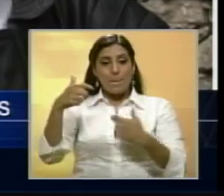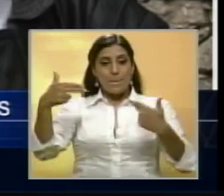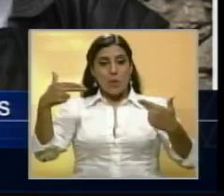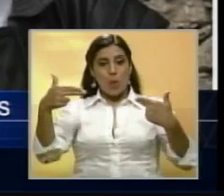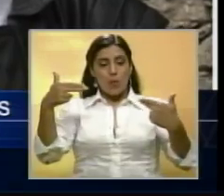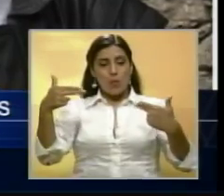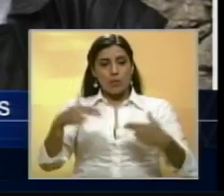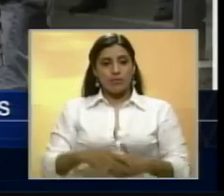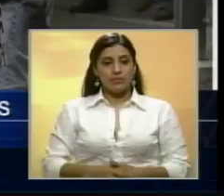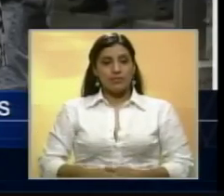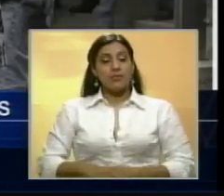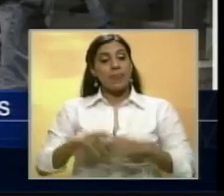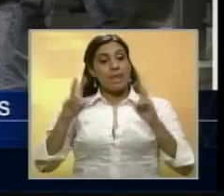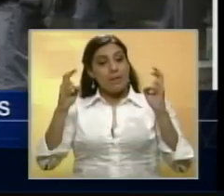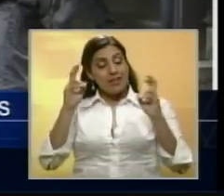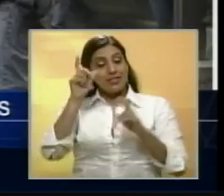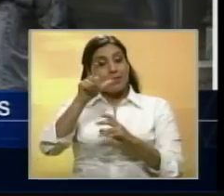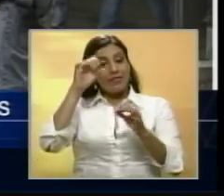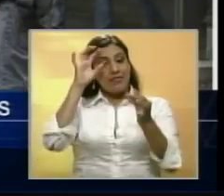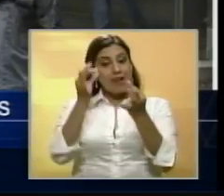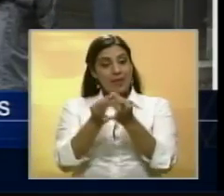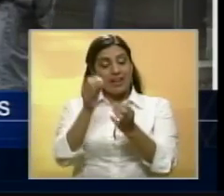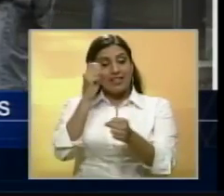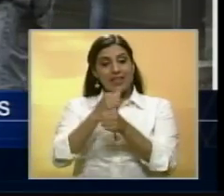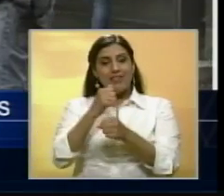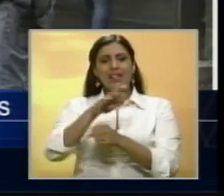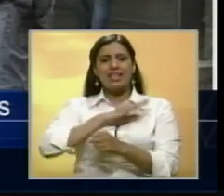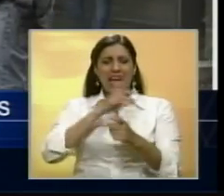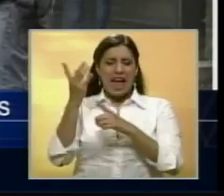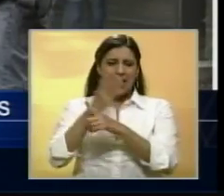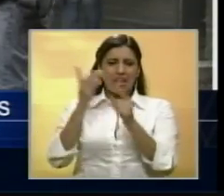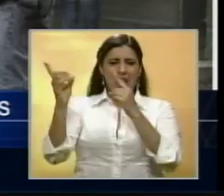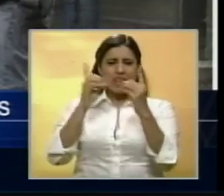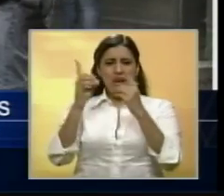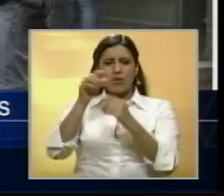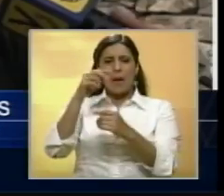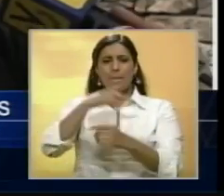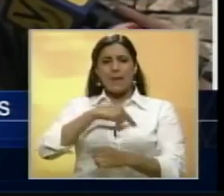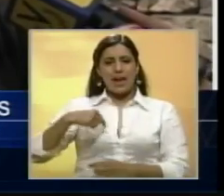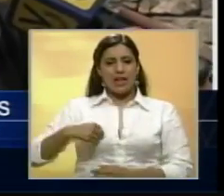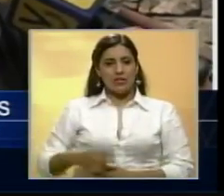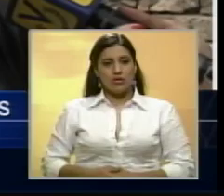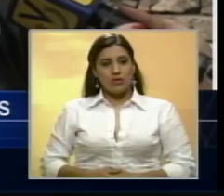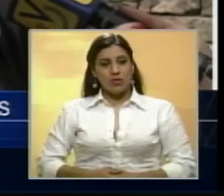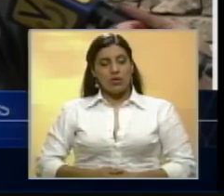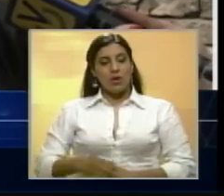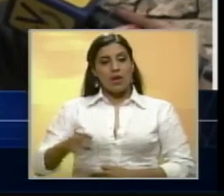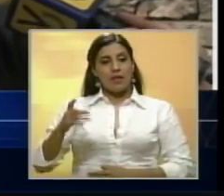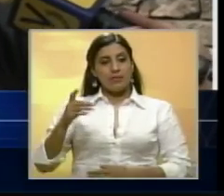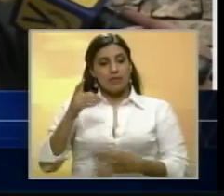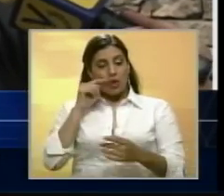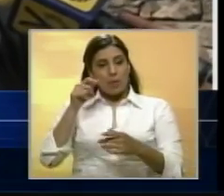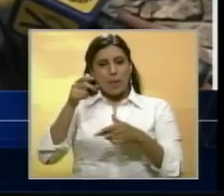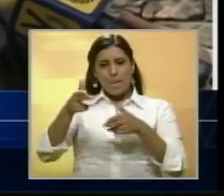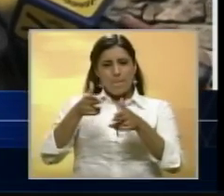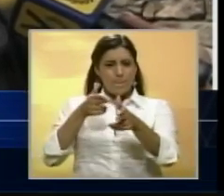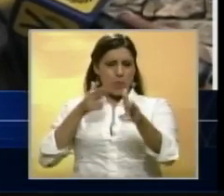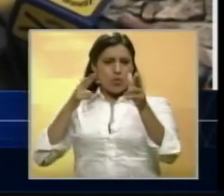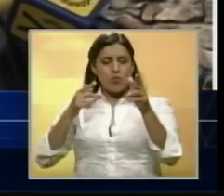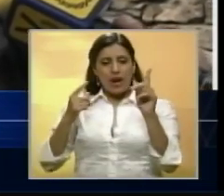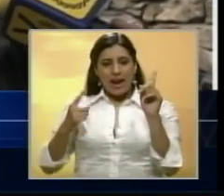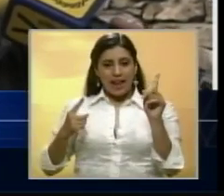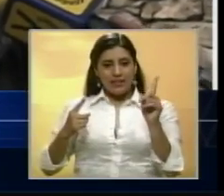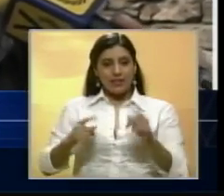que le dispararon. Según sus familiares, la víctima había tenido una disputa con los homicidas. Lo dispararon con una escopeta. ¿Dónde y